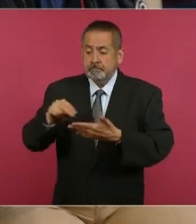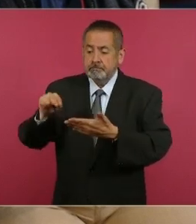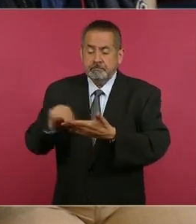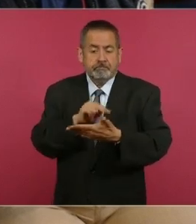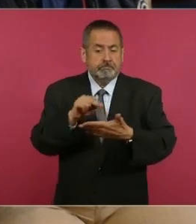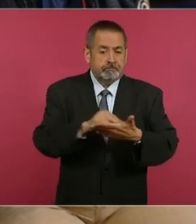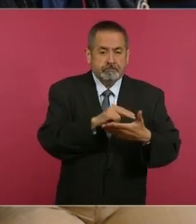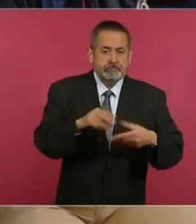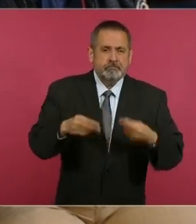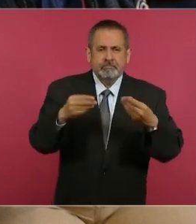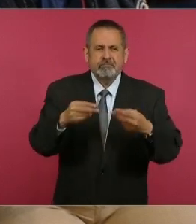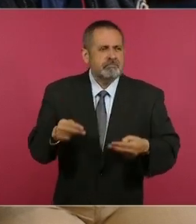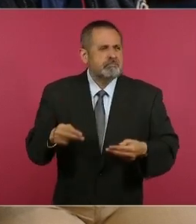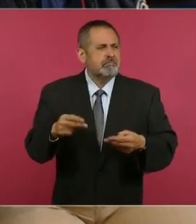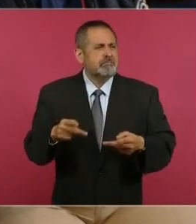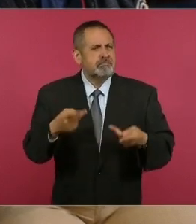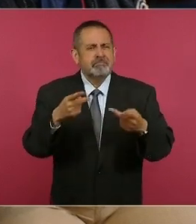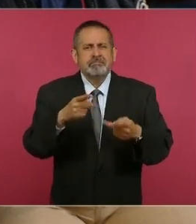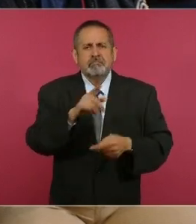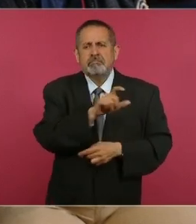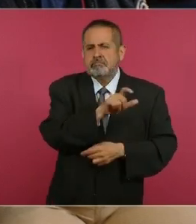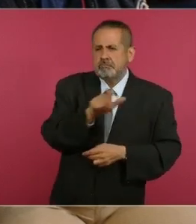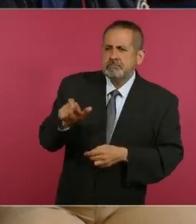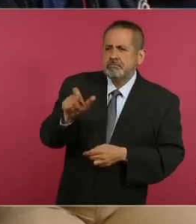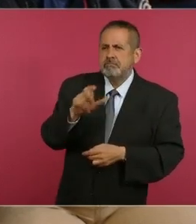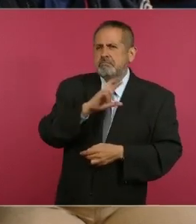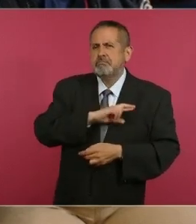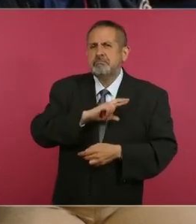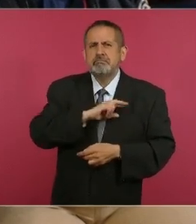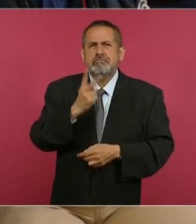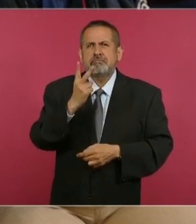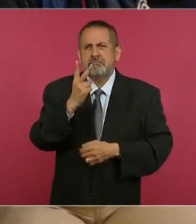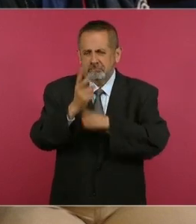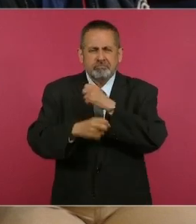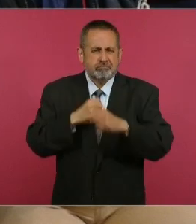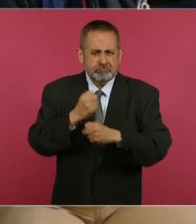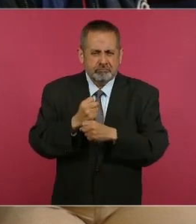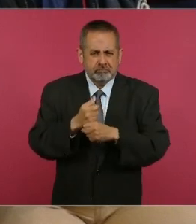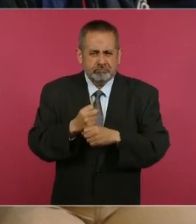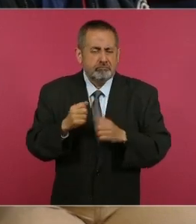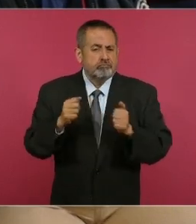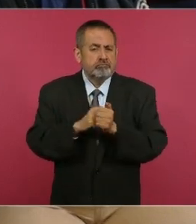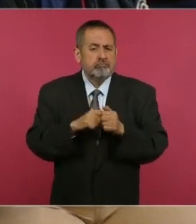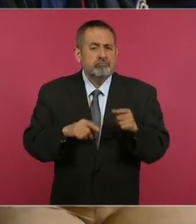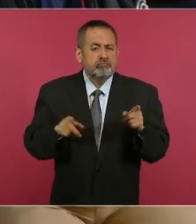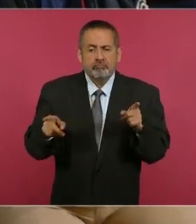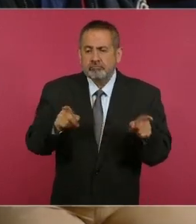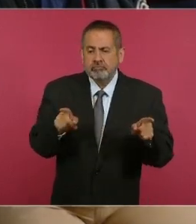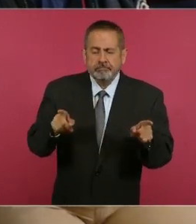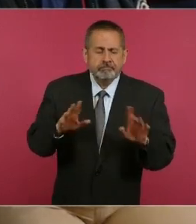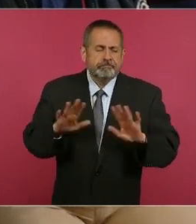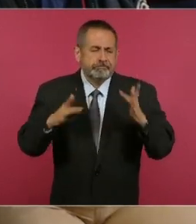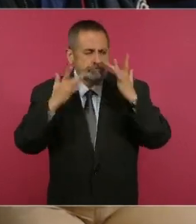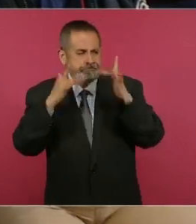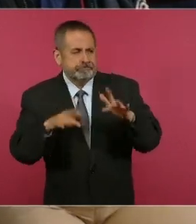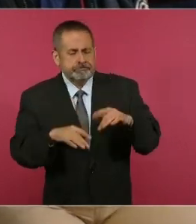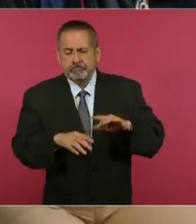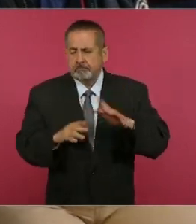es una renta por 1 o 2 años, con el desistimiento de una de las